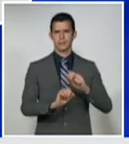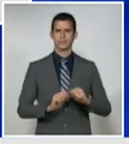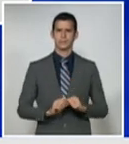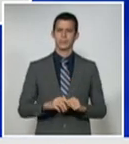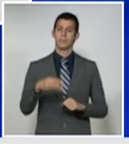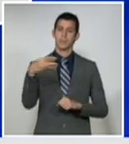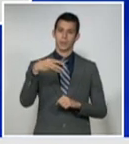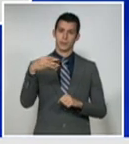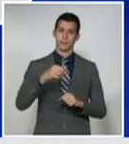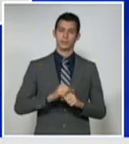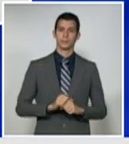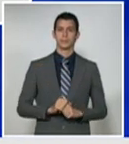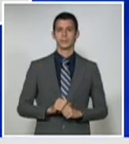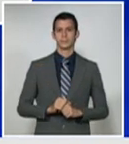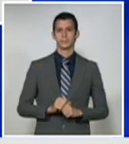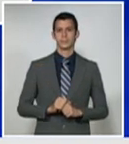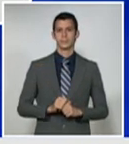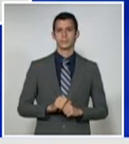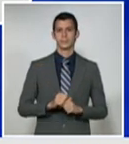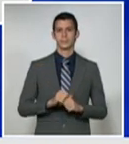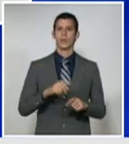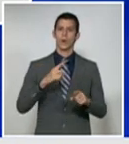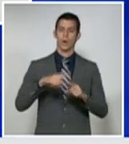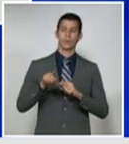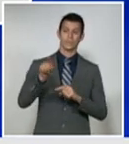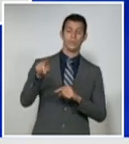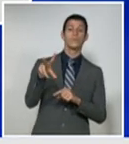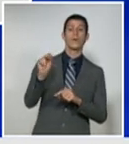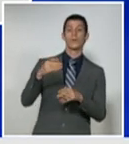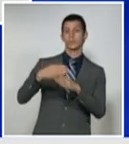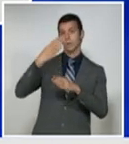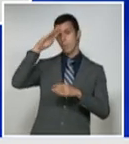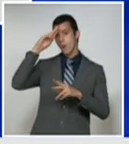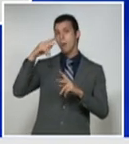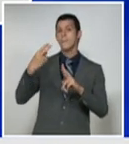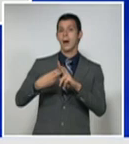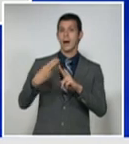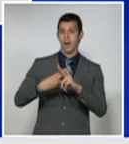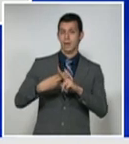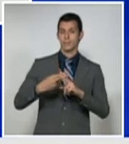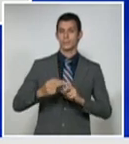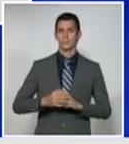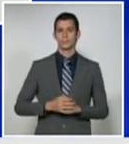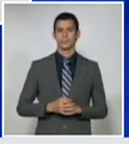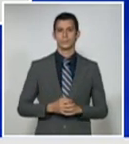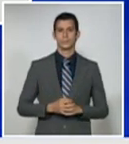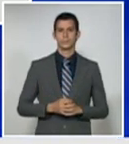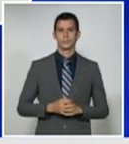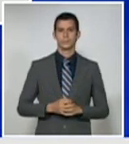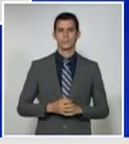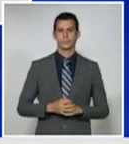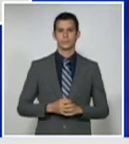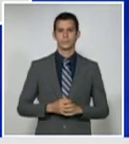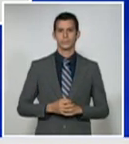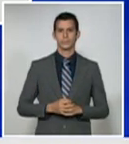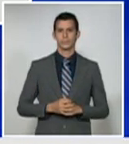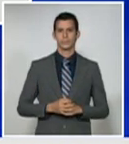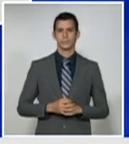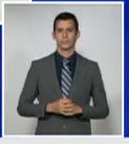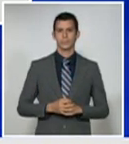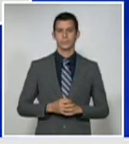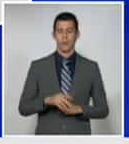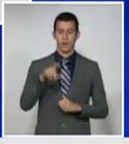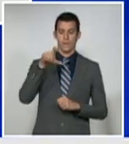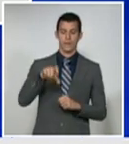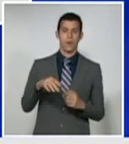Marianao. Bayamo se posiciona en el lugar número 11 y el 12 lo ocupa La